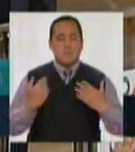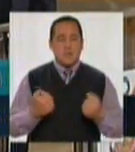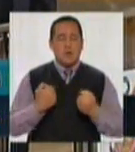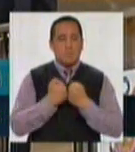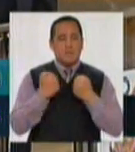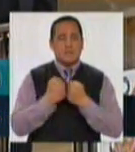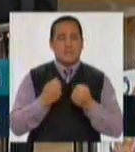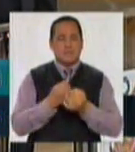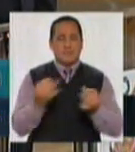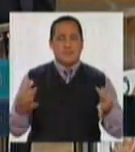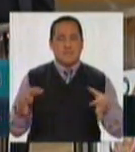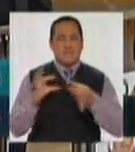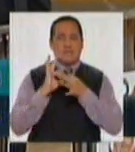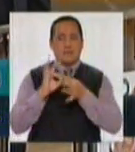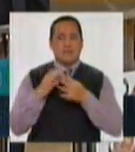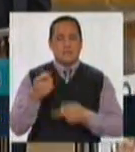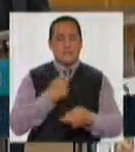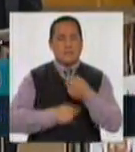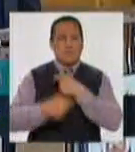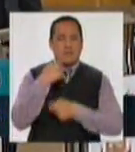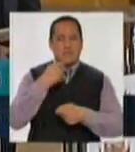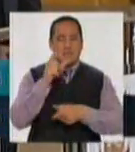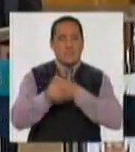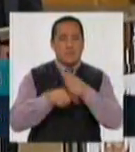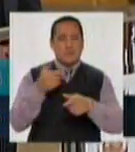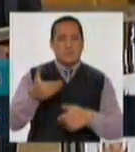las redes de traficantes de personas,